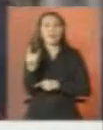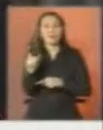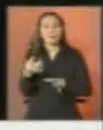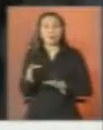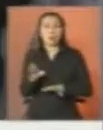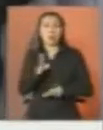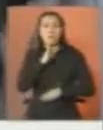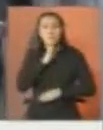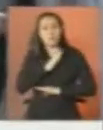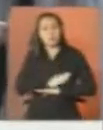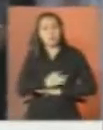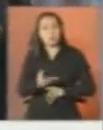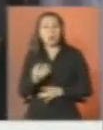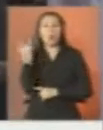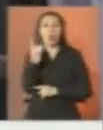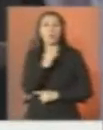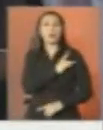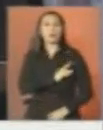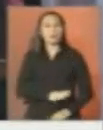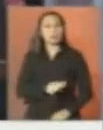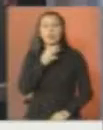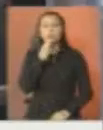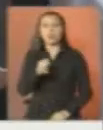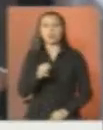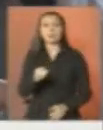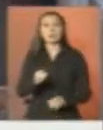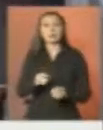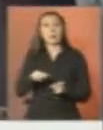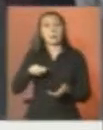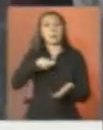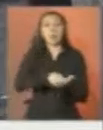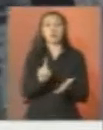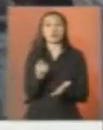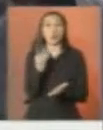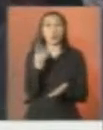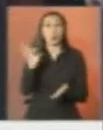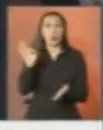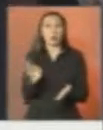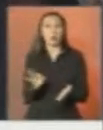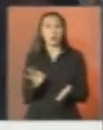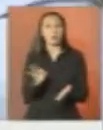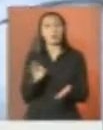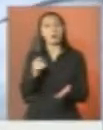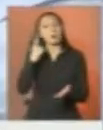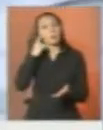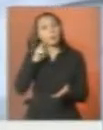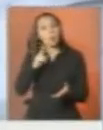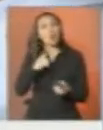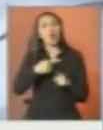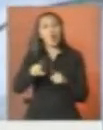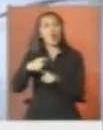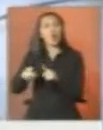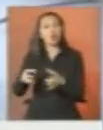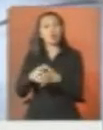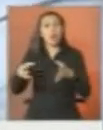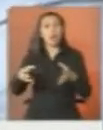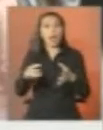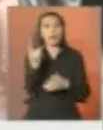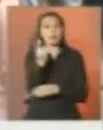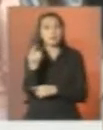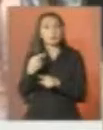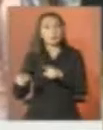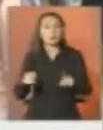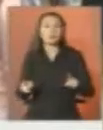más abnegadas. Desde la Universidad de Chile aseguran que si se cubre solo al 40%, pero de más establecimientos, el próximo año en